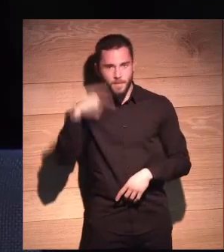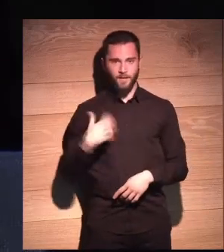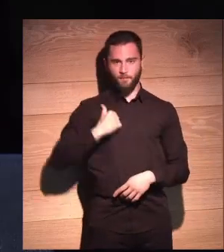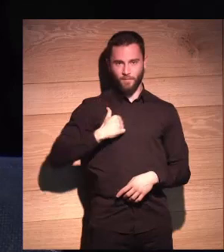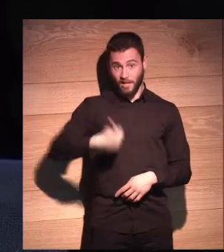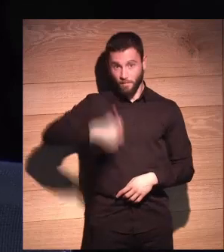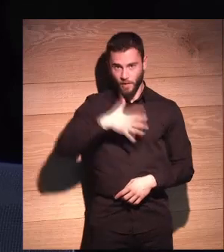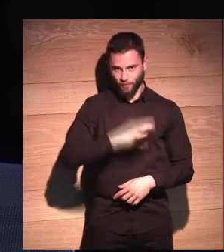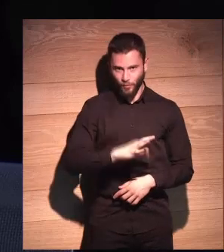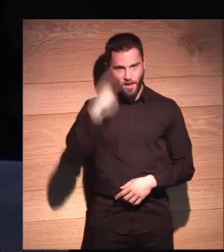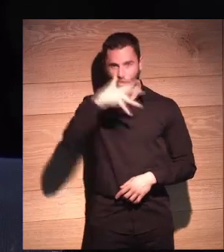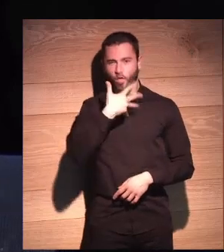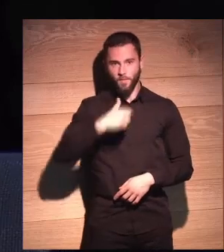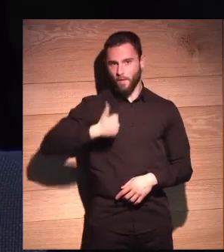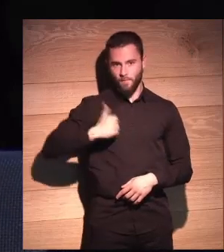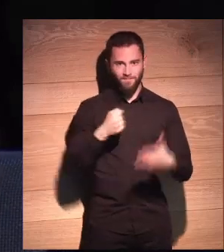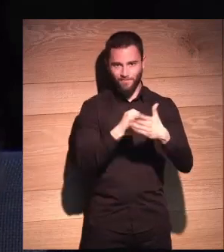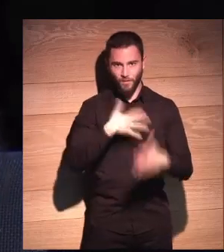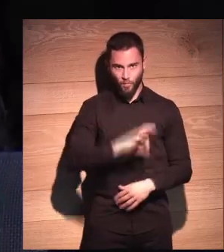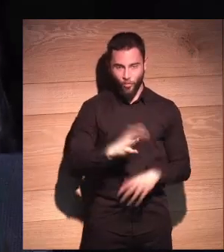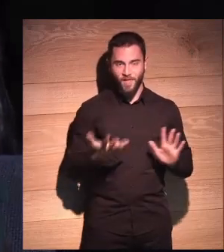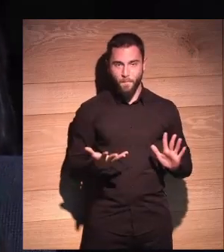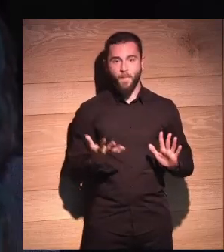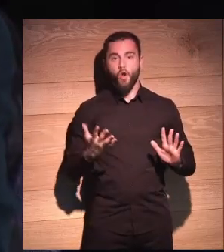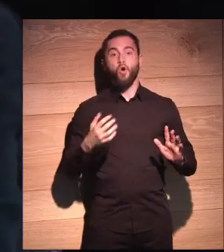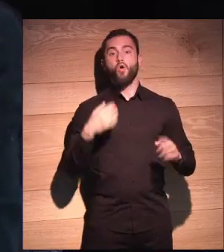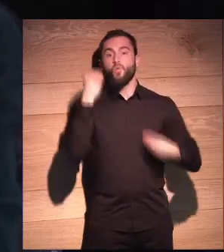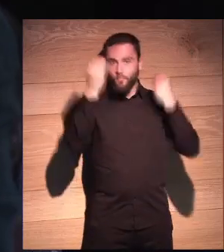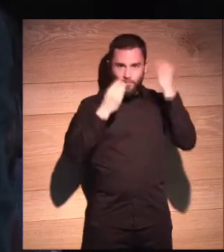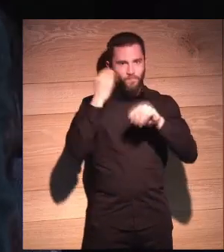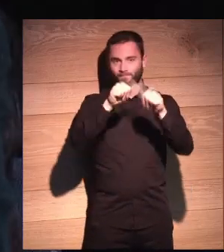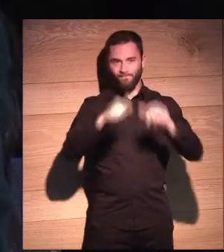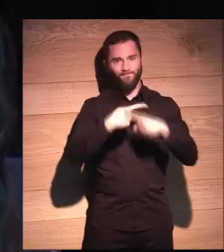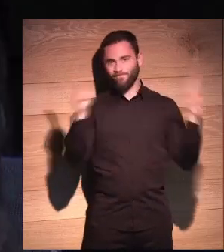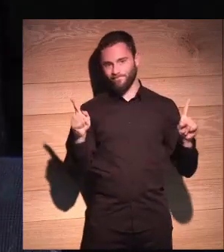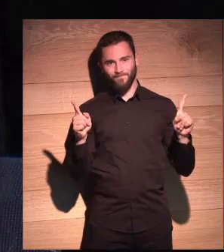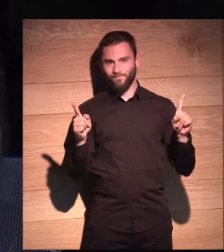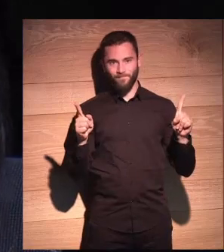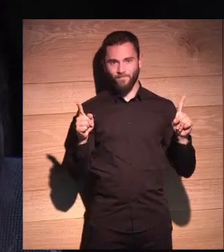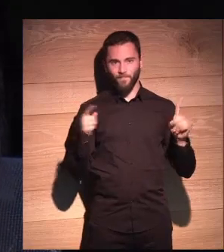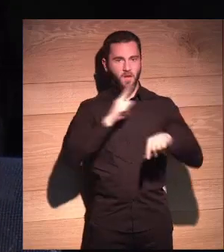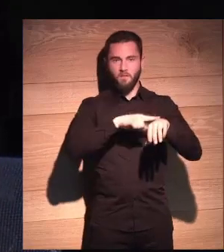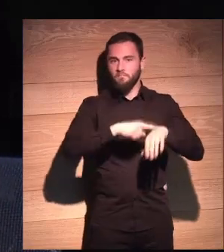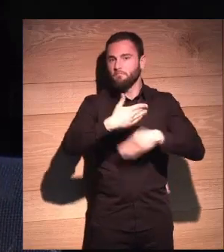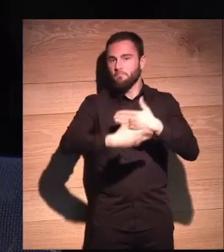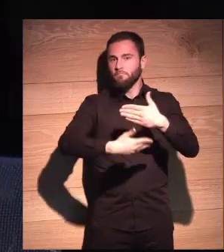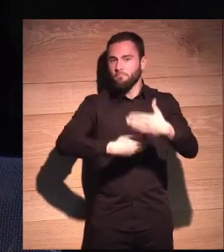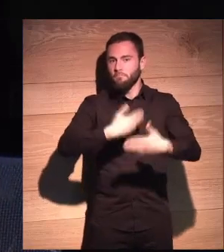provecho de los conocimientos, pero va a ser un planteamiento distinto, va a ser a tu propio